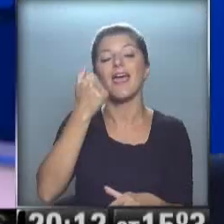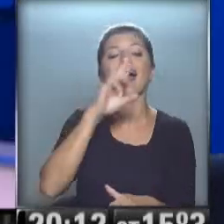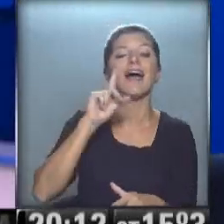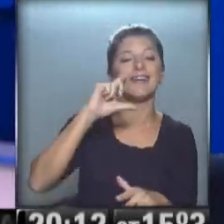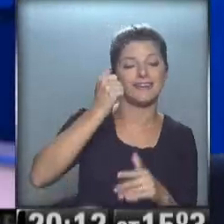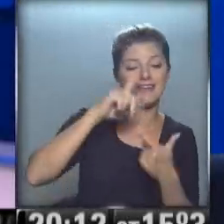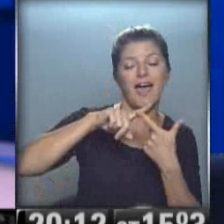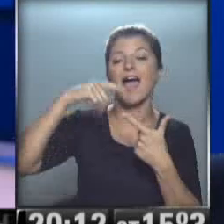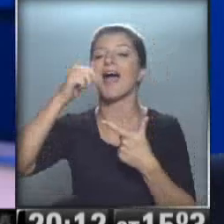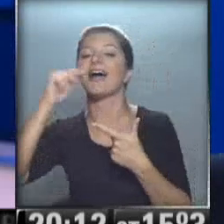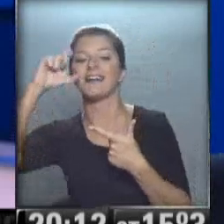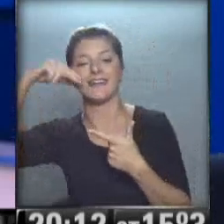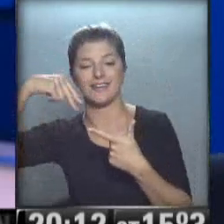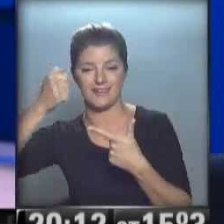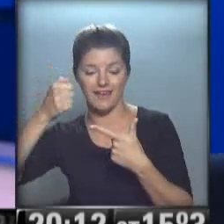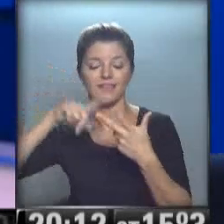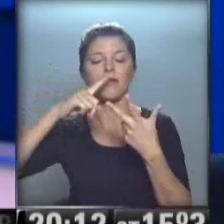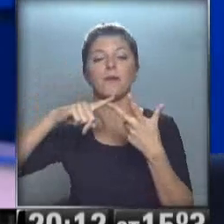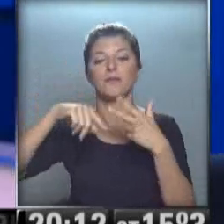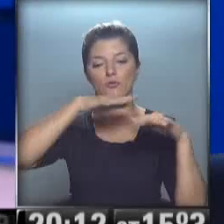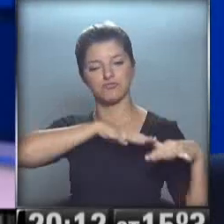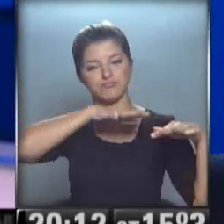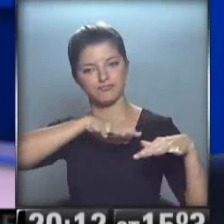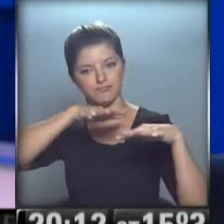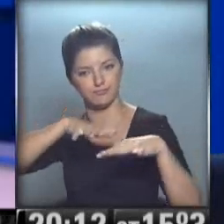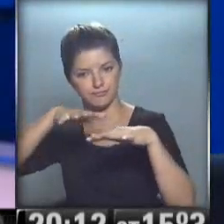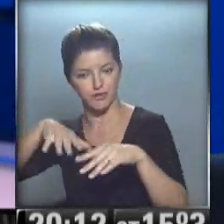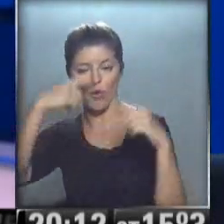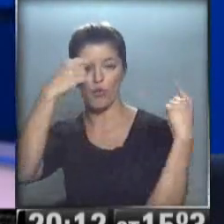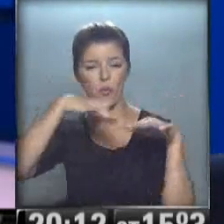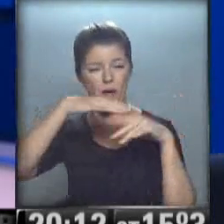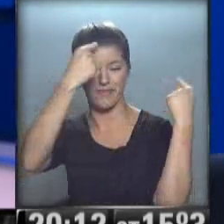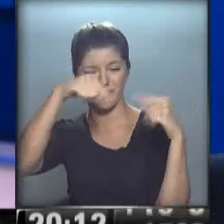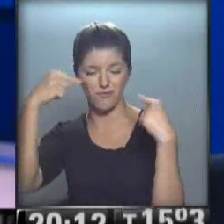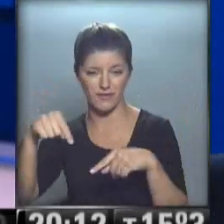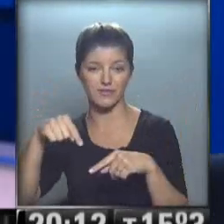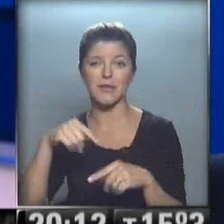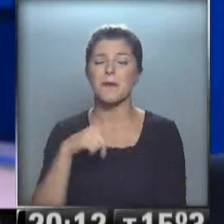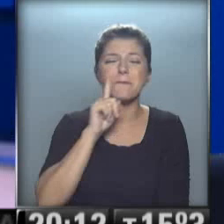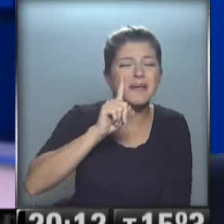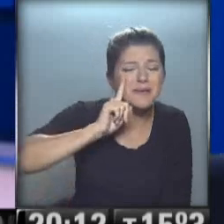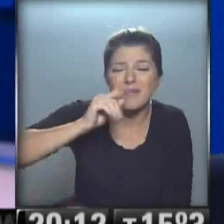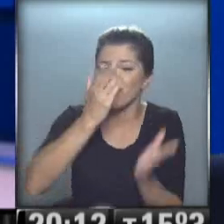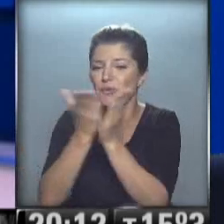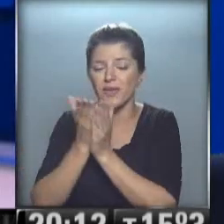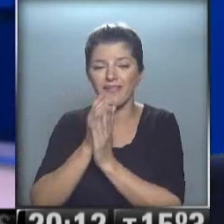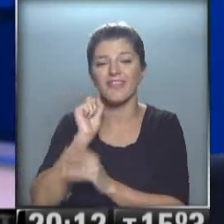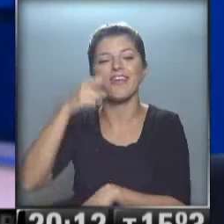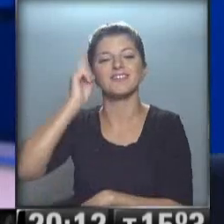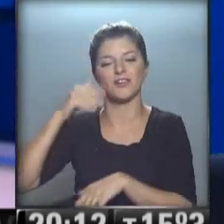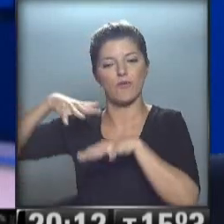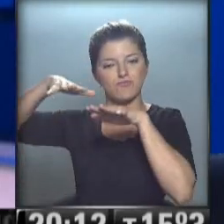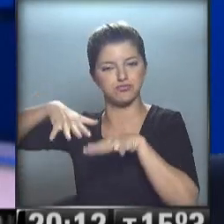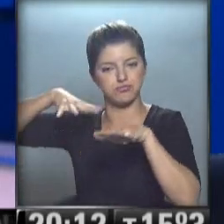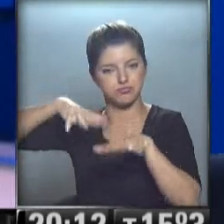Arenas, pasando por Valdivia, Temuco, Valparaíso, Puerto Montt. Miles y miles de estudiantes chilenos salieron a las calles.